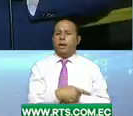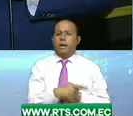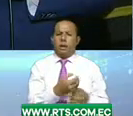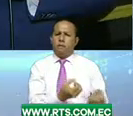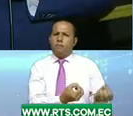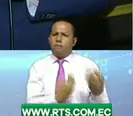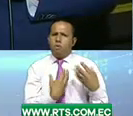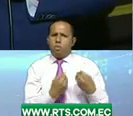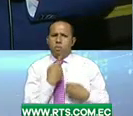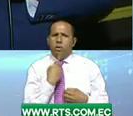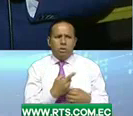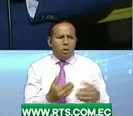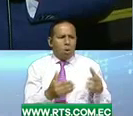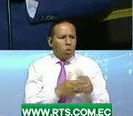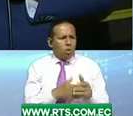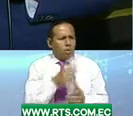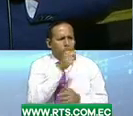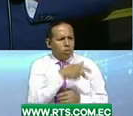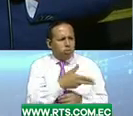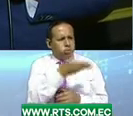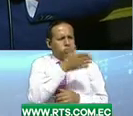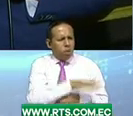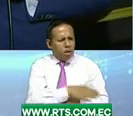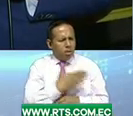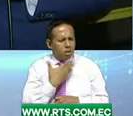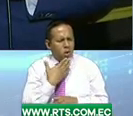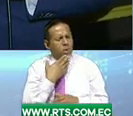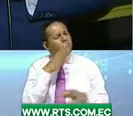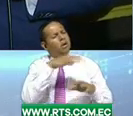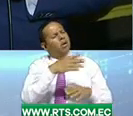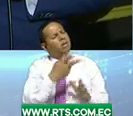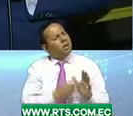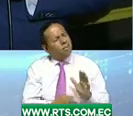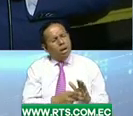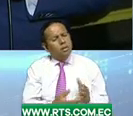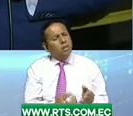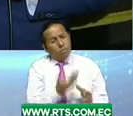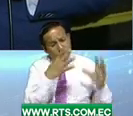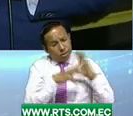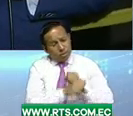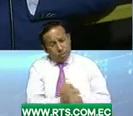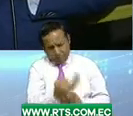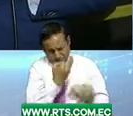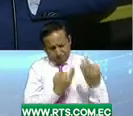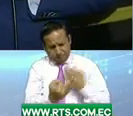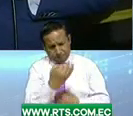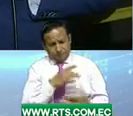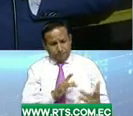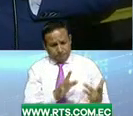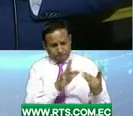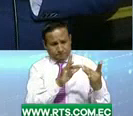un nuevo crimen. Charlie, por favor, ¿qué ocurre? Buenas noches.